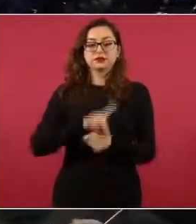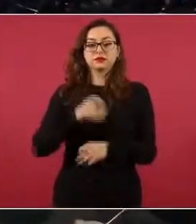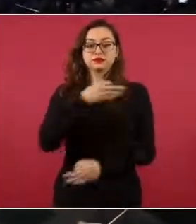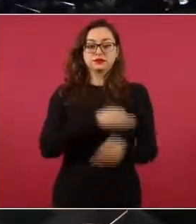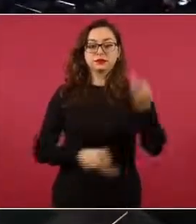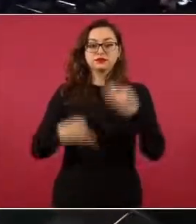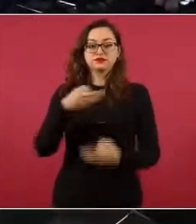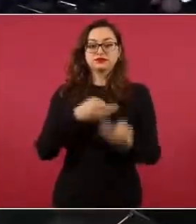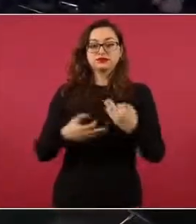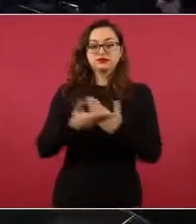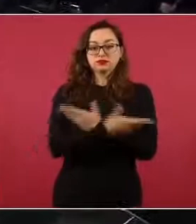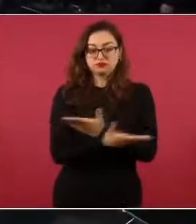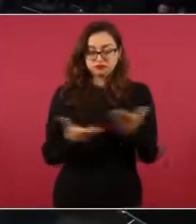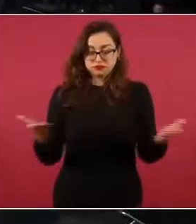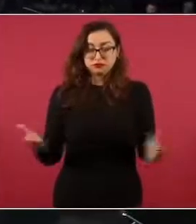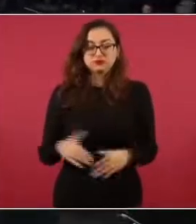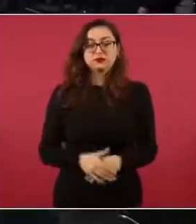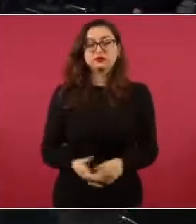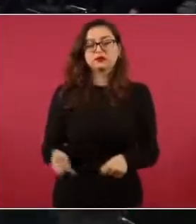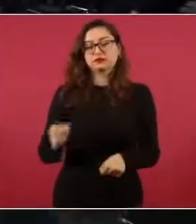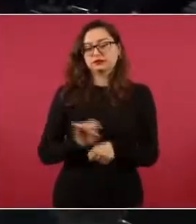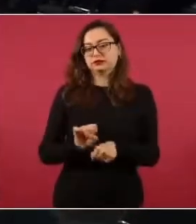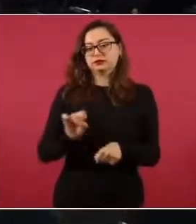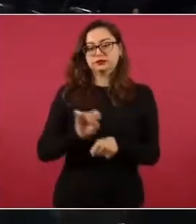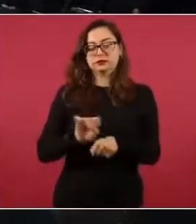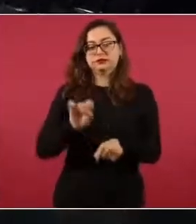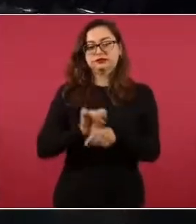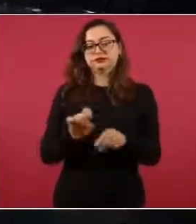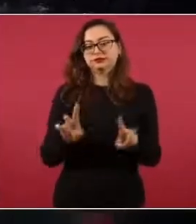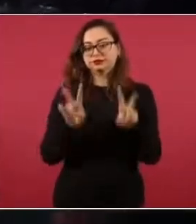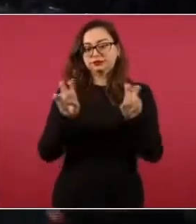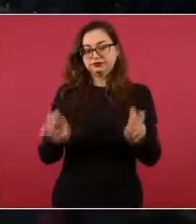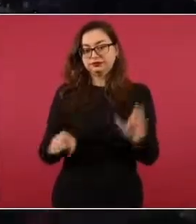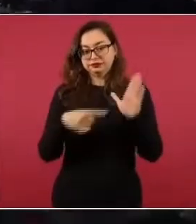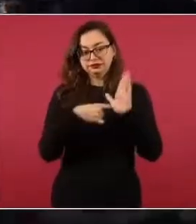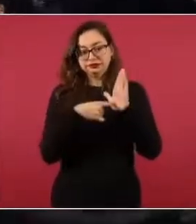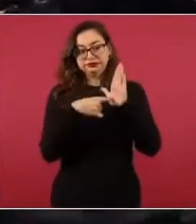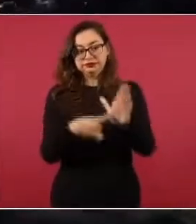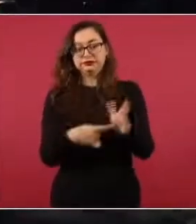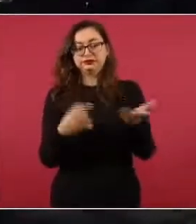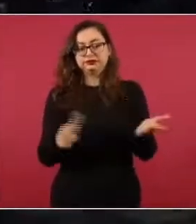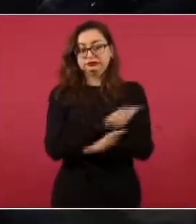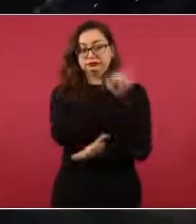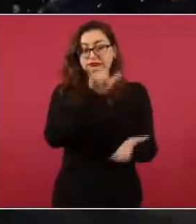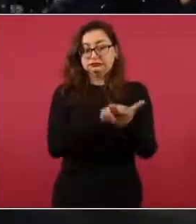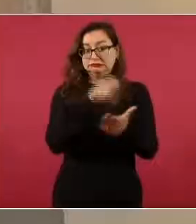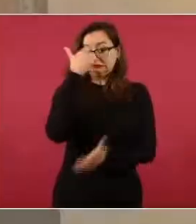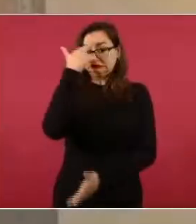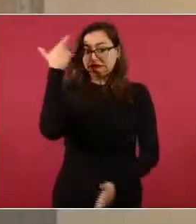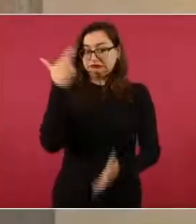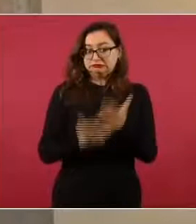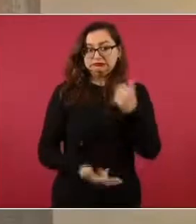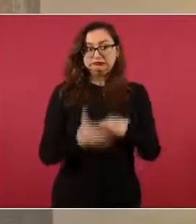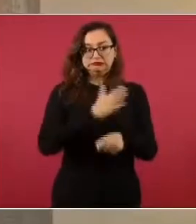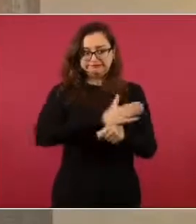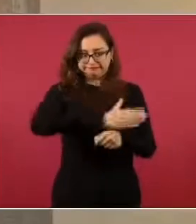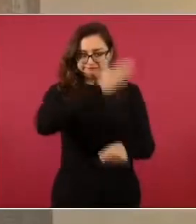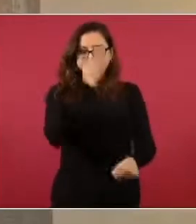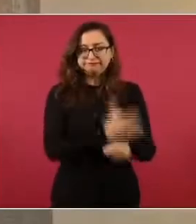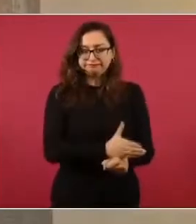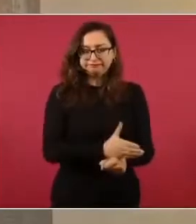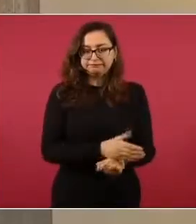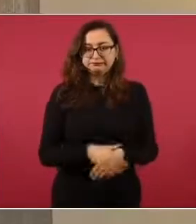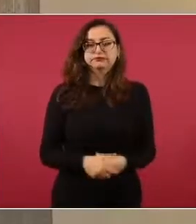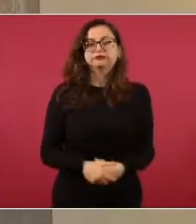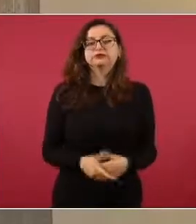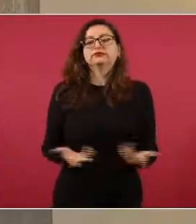semana, el informe Cero Impunidad, no hay crimen sin castigo, que es el esfuerzo del